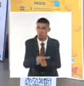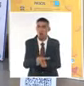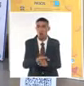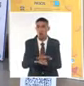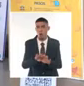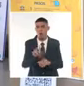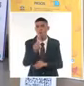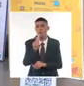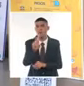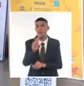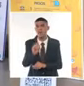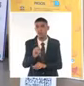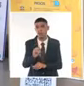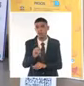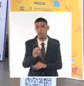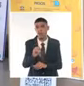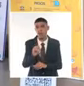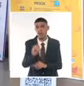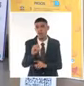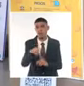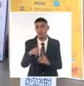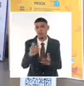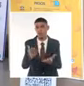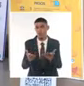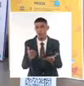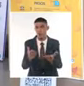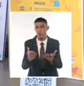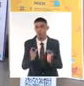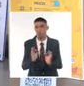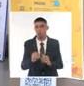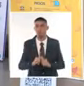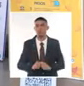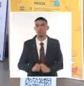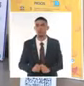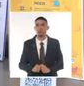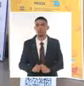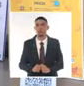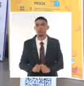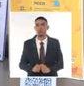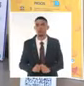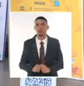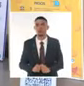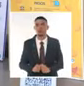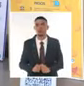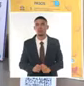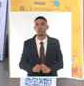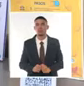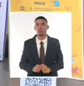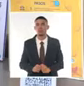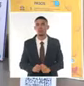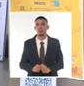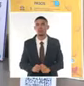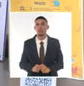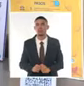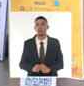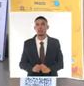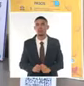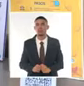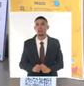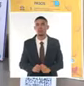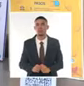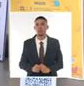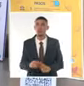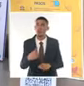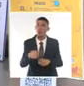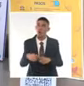permite adelantar también las 10 onzas de marzo, así que se está situando de conjunto ambas distribuciones y otros